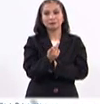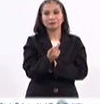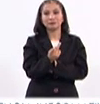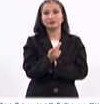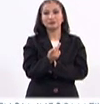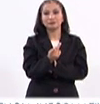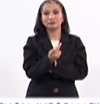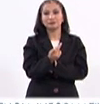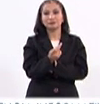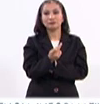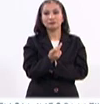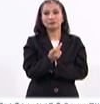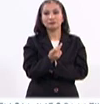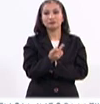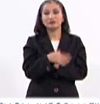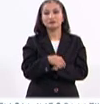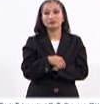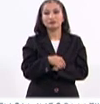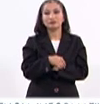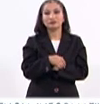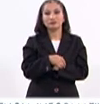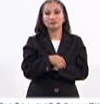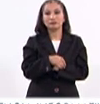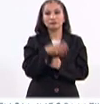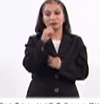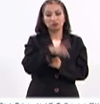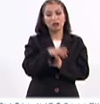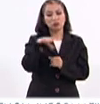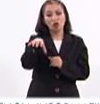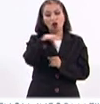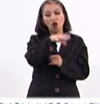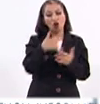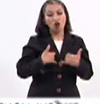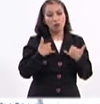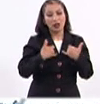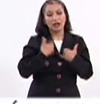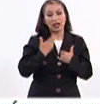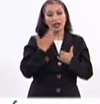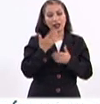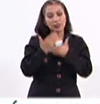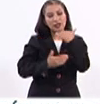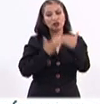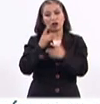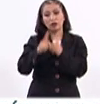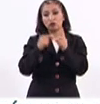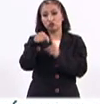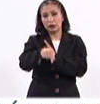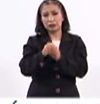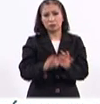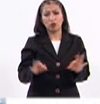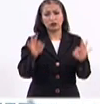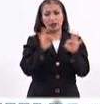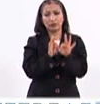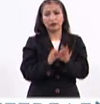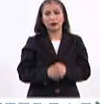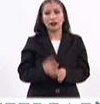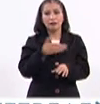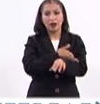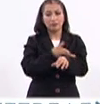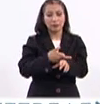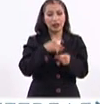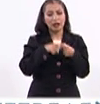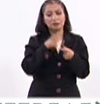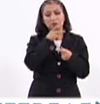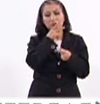preguntarte, dentro del engranaje de un joven y el desarrollo deportivo, ustedes son fundamentales, por supuesto, la